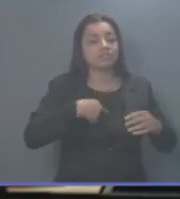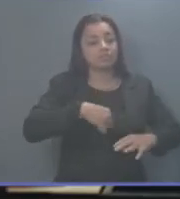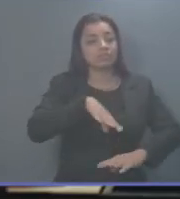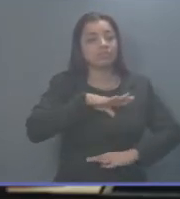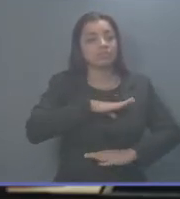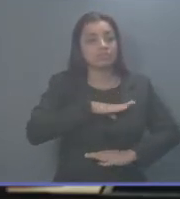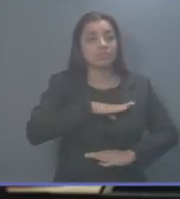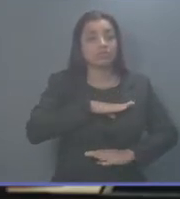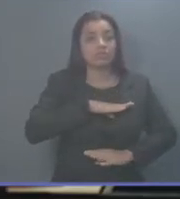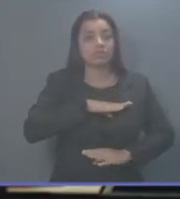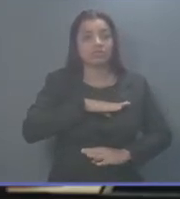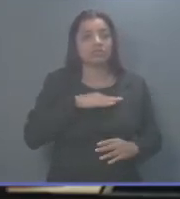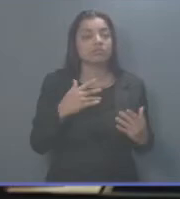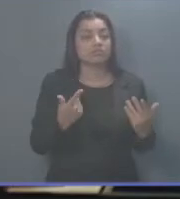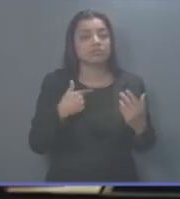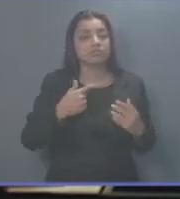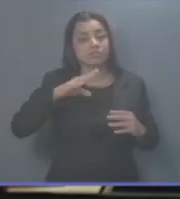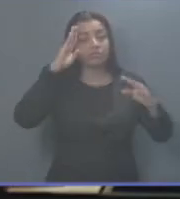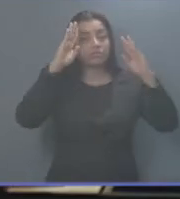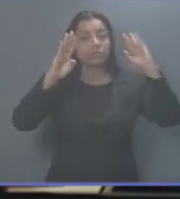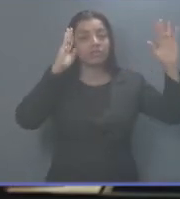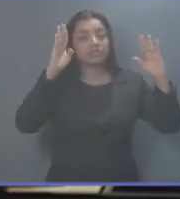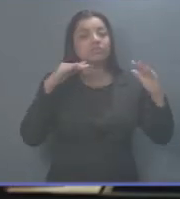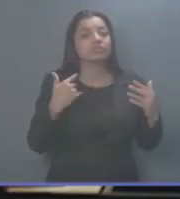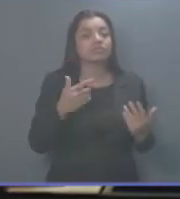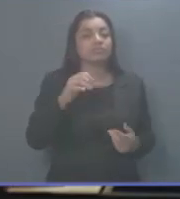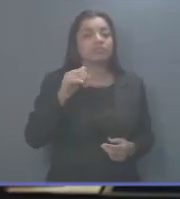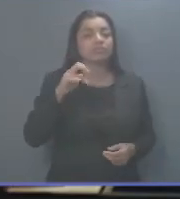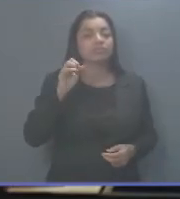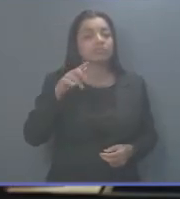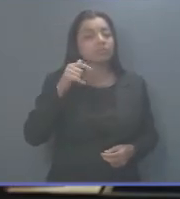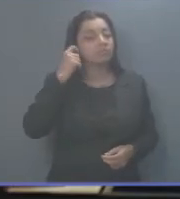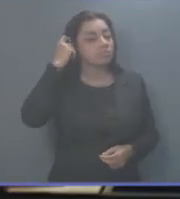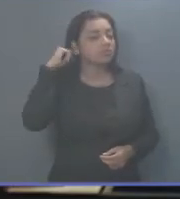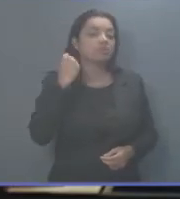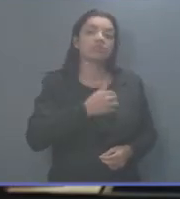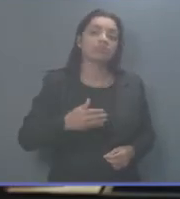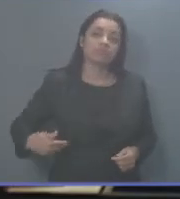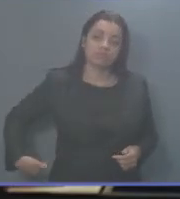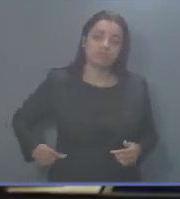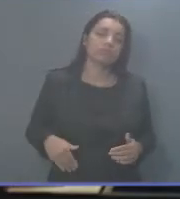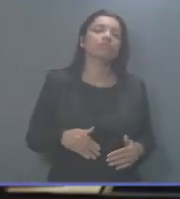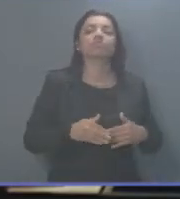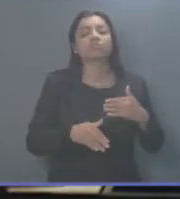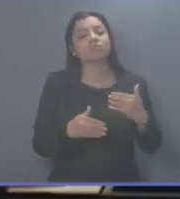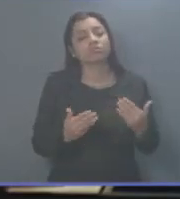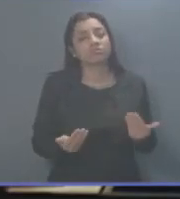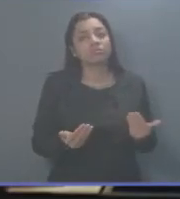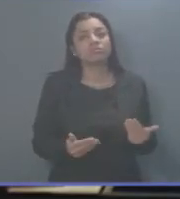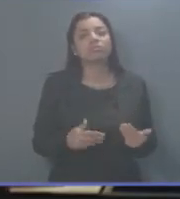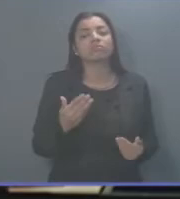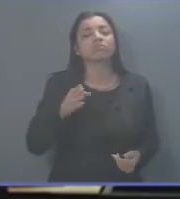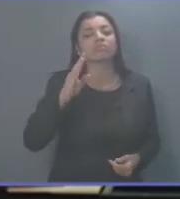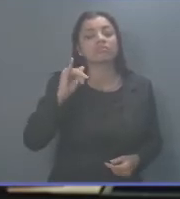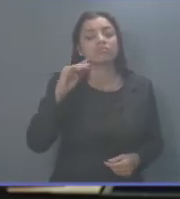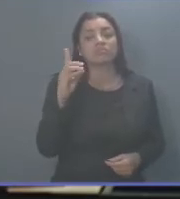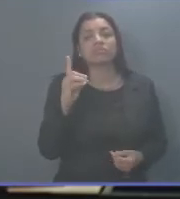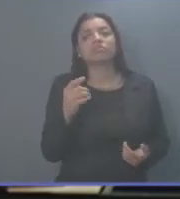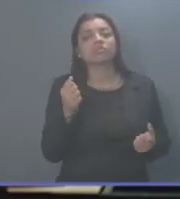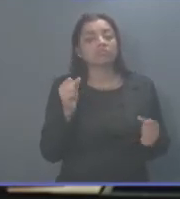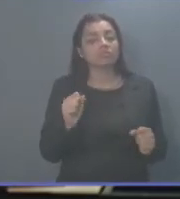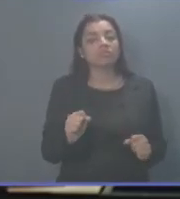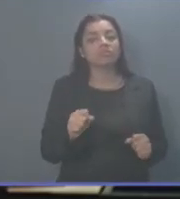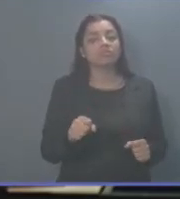satisfacción y mi saludo para Bandesal, para su presidente por este paso, para el BID también, que tiene